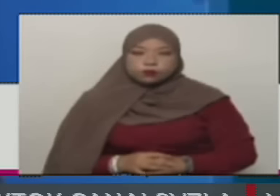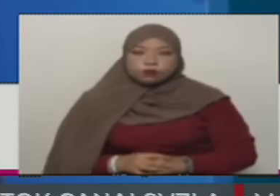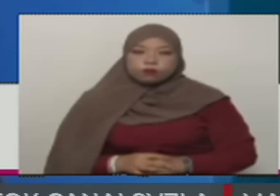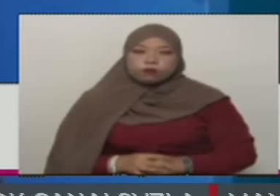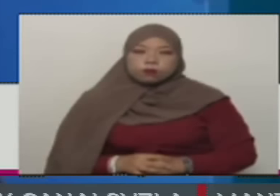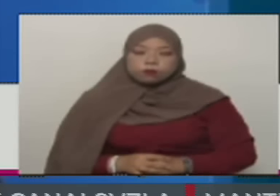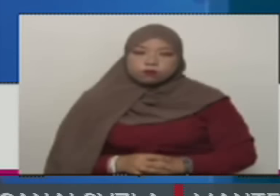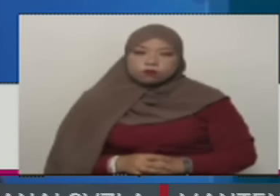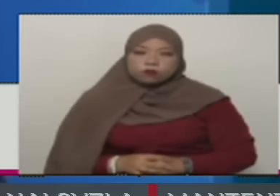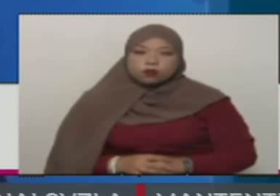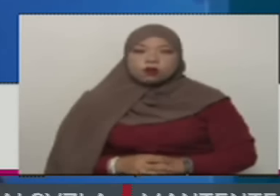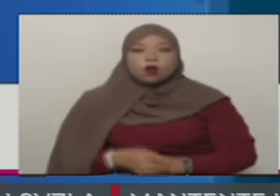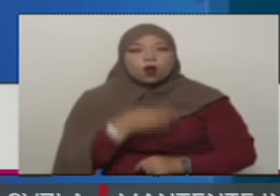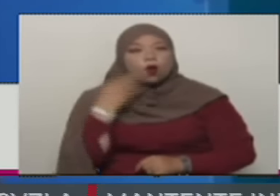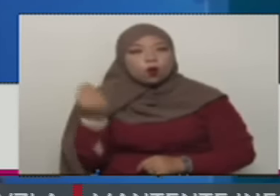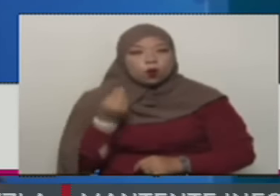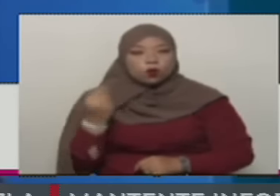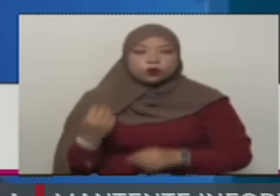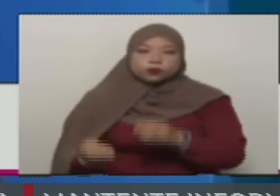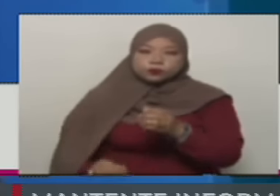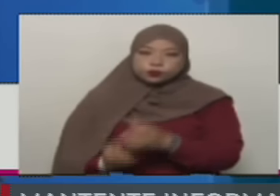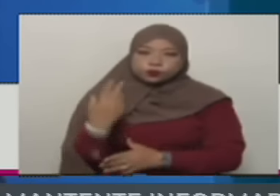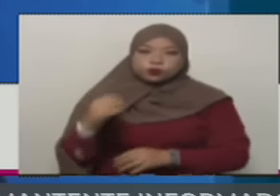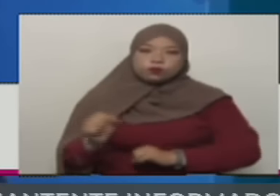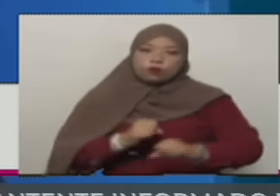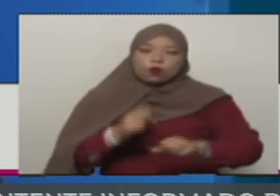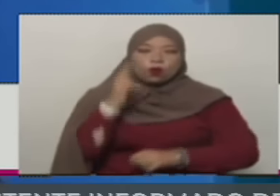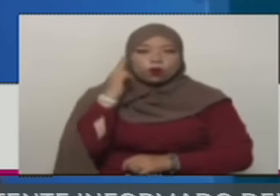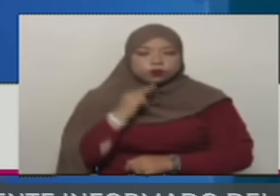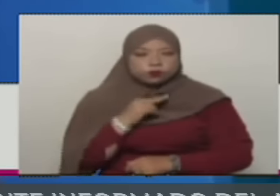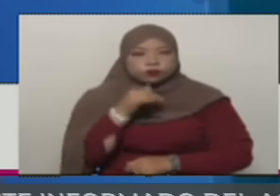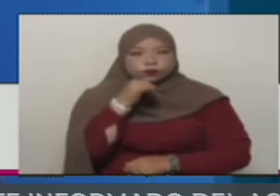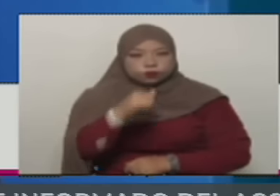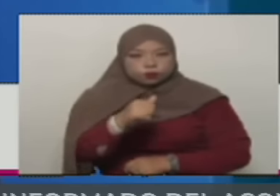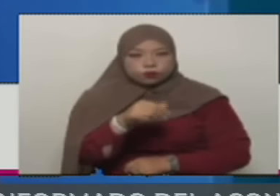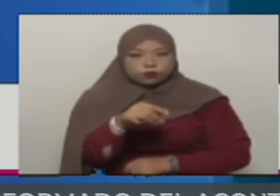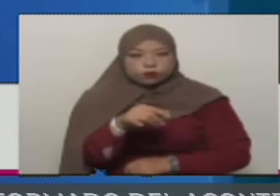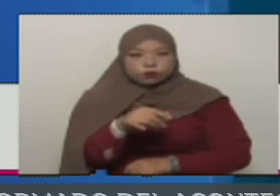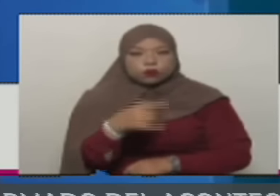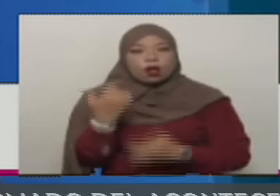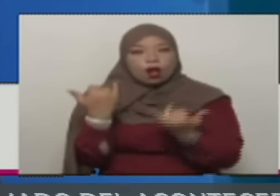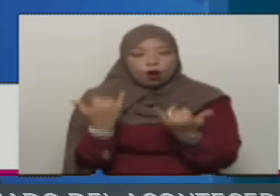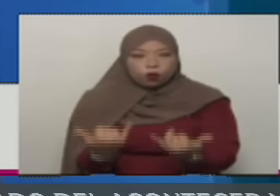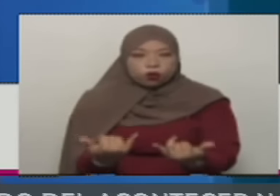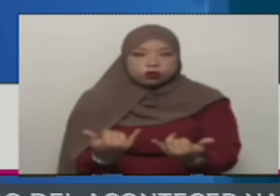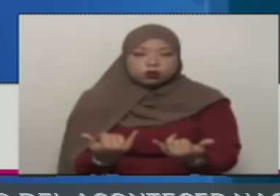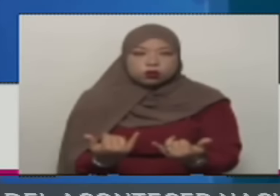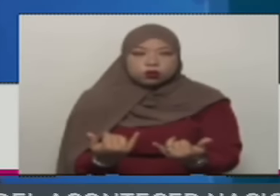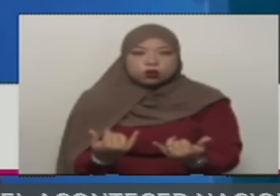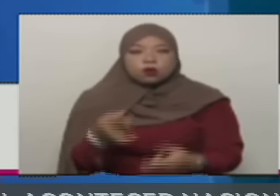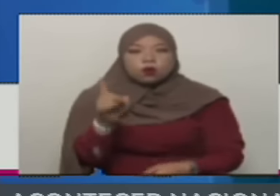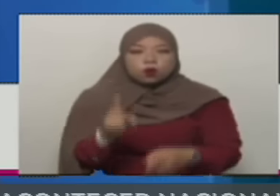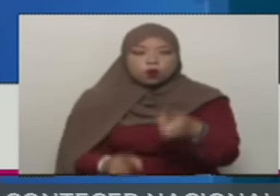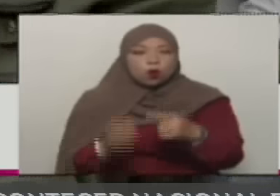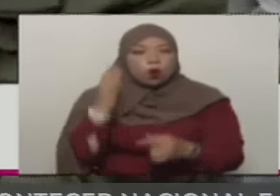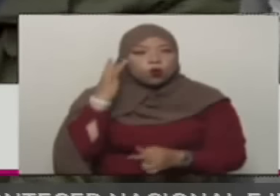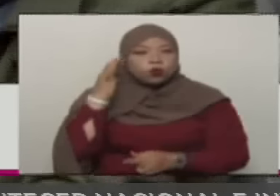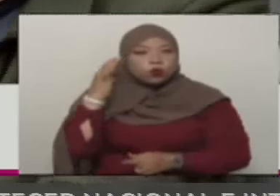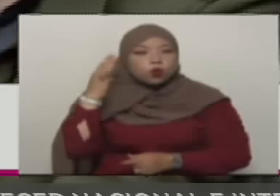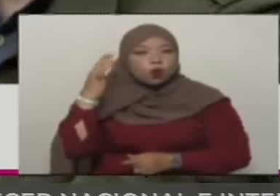afortunadamente, muchachos que fundaron el movimiento bolivariano, Castro Soteldo, Reyes Reyes, afortunadamente, esos sueños que ustedes